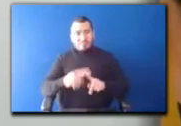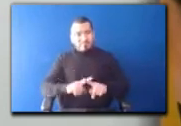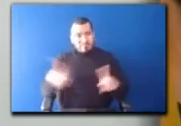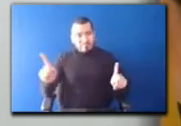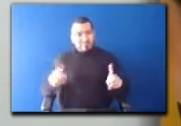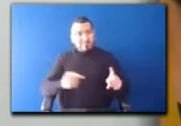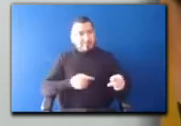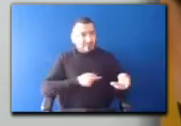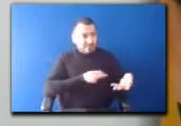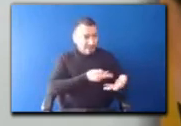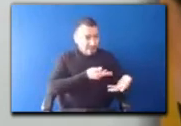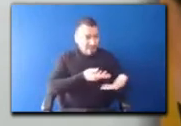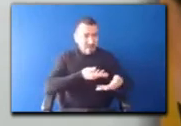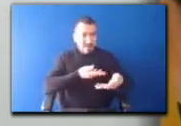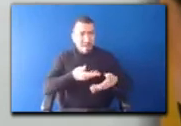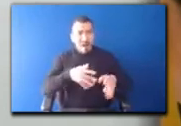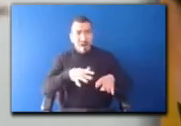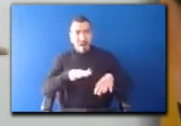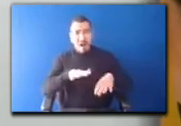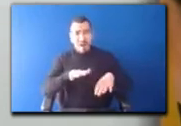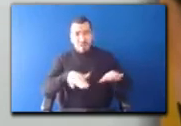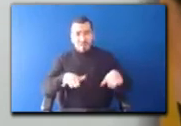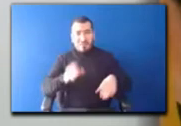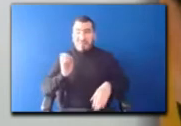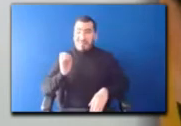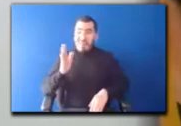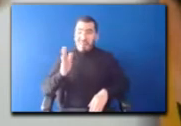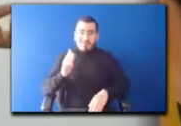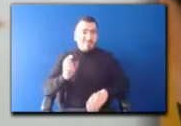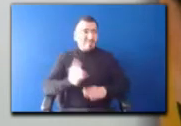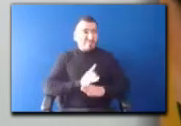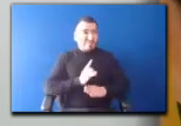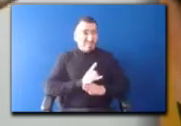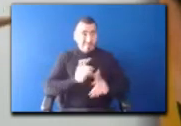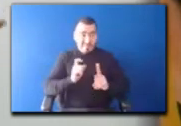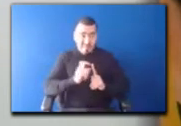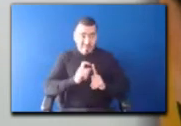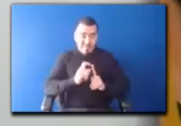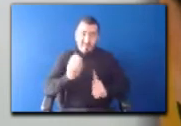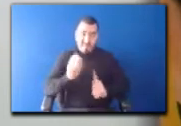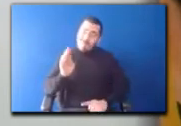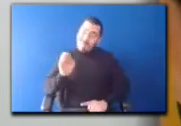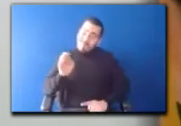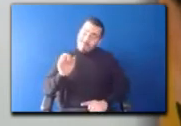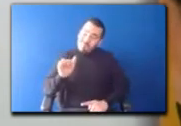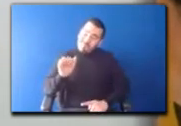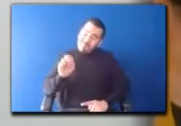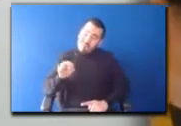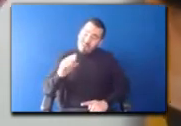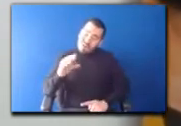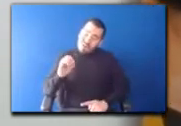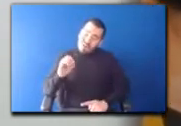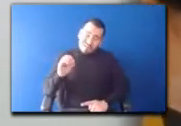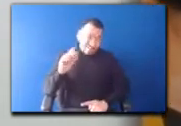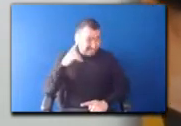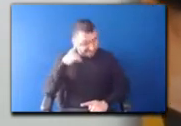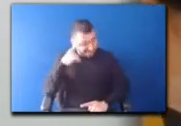Ya incluso algunos ni siquiera quieren usar la expresión bancos como lo mencionaba antes, porque eso sienten como que si les jalara y les generara una